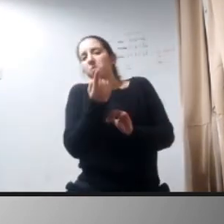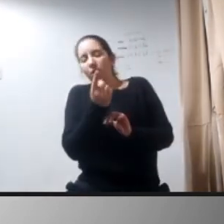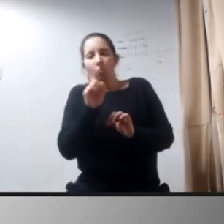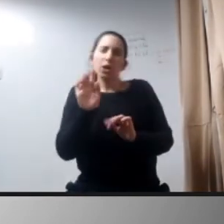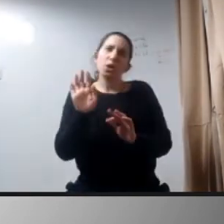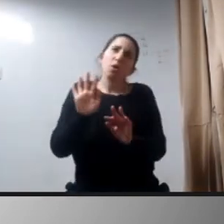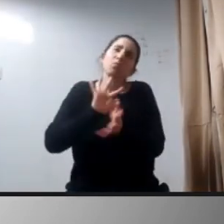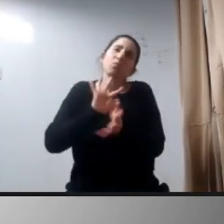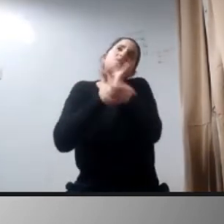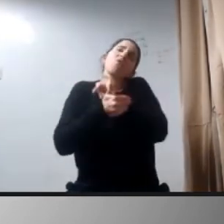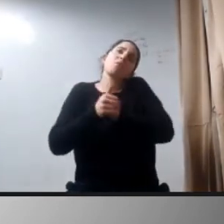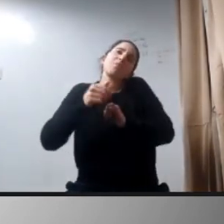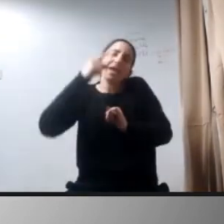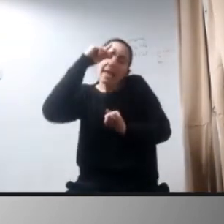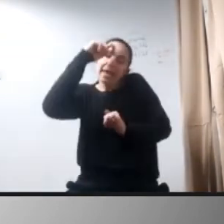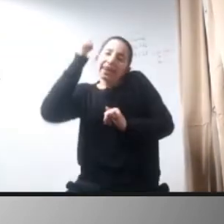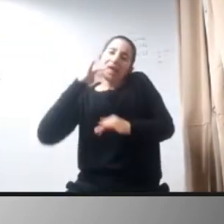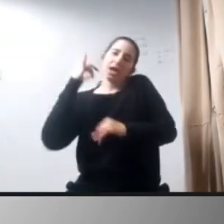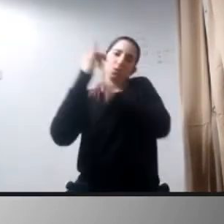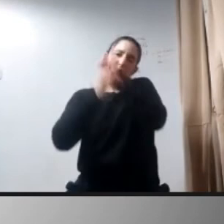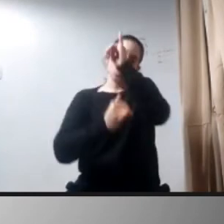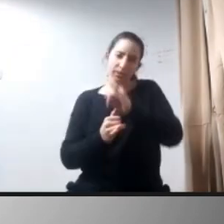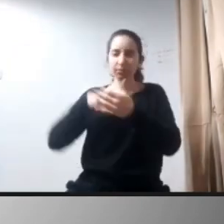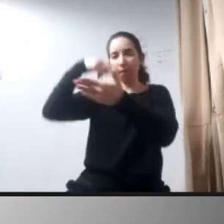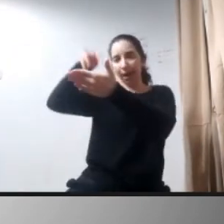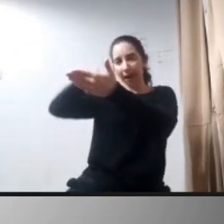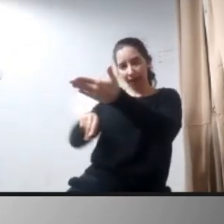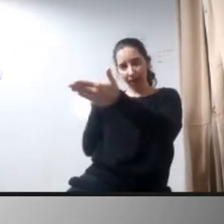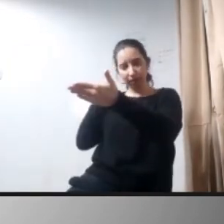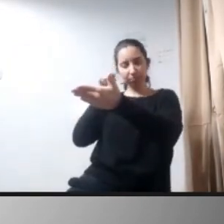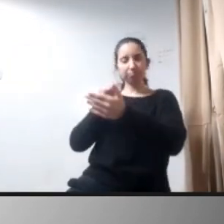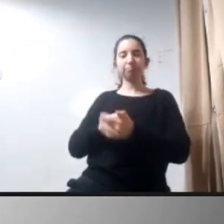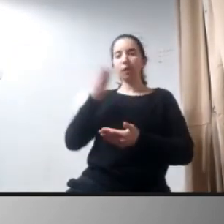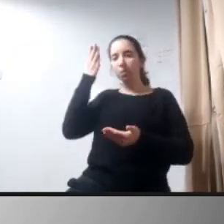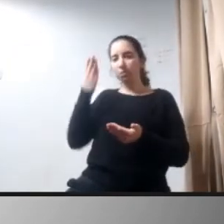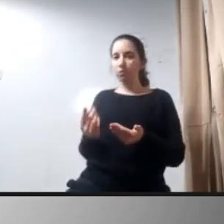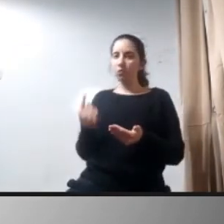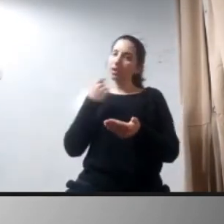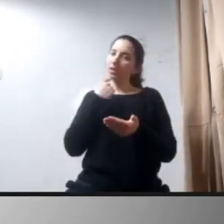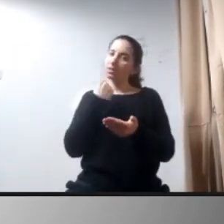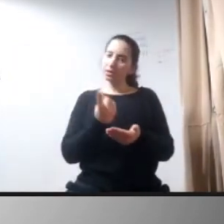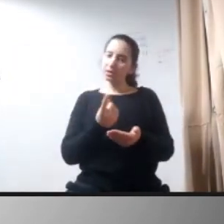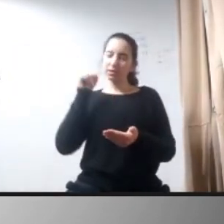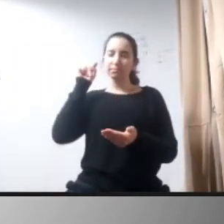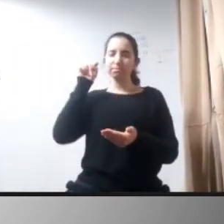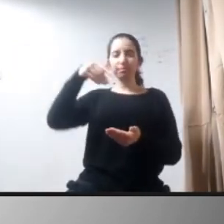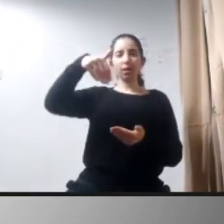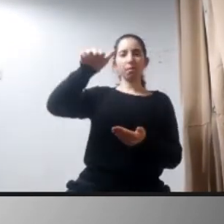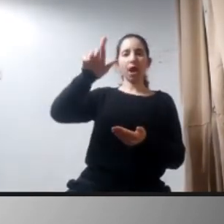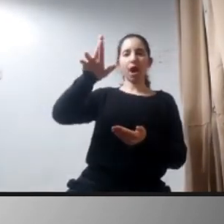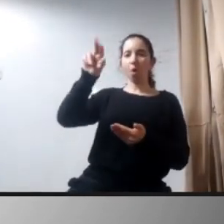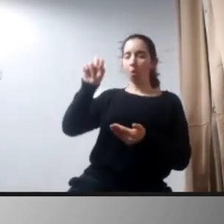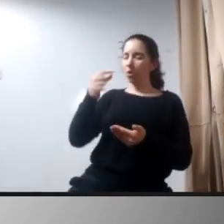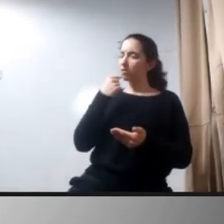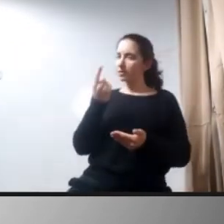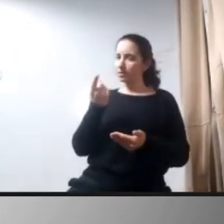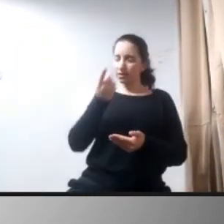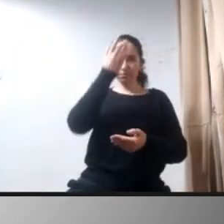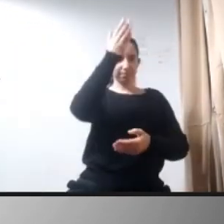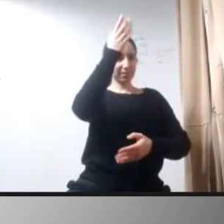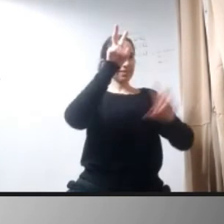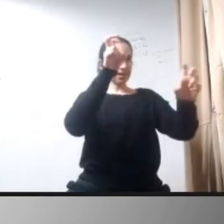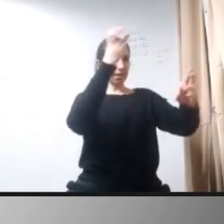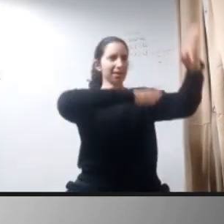bien un comentario y se los quería leer. Dice, me pareció interesante el vínculo que marcó Mauro entre